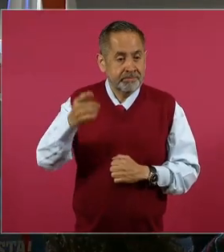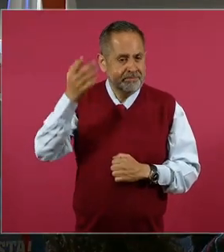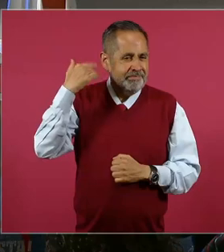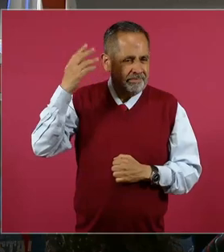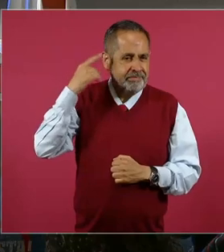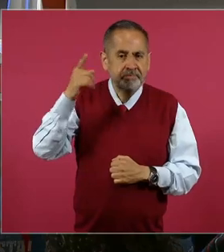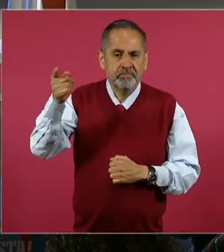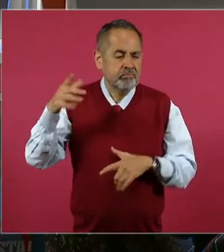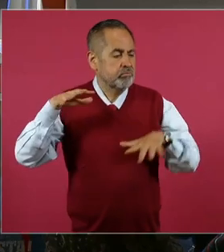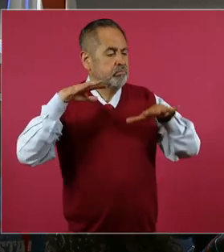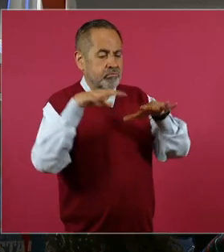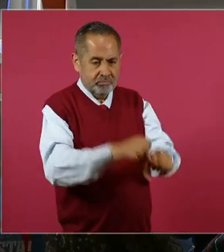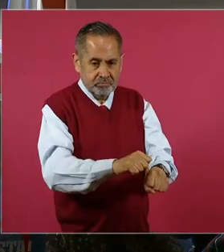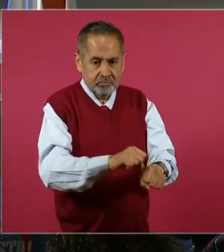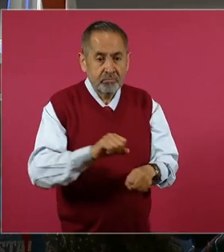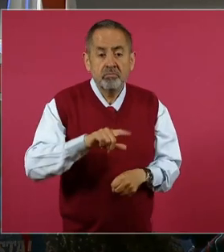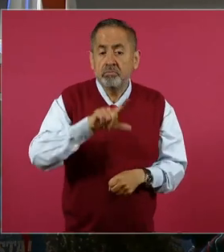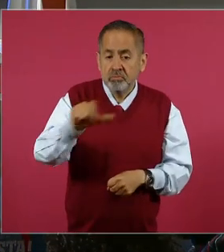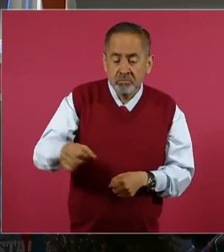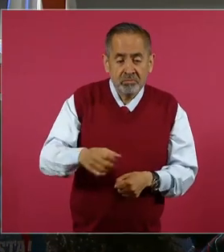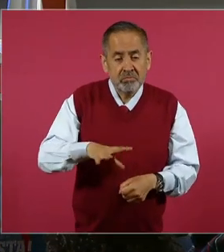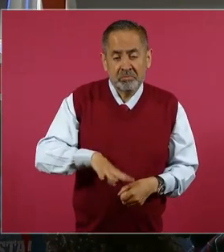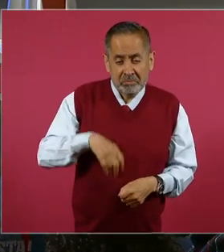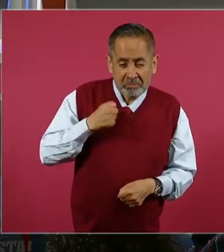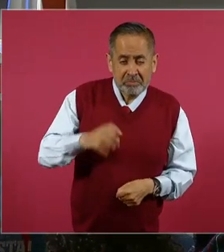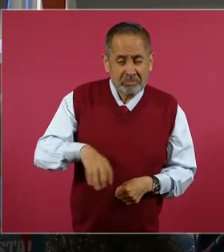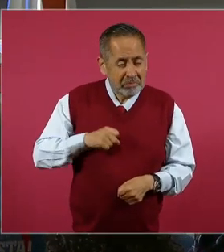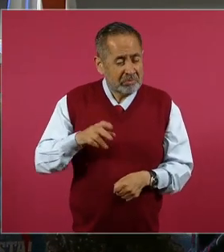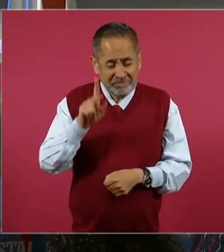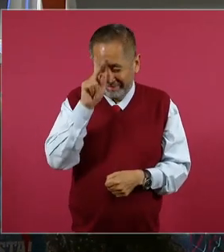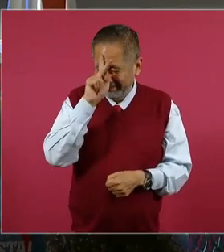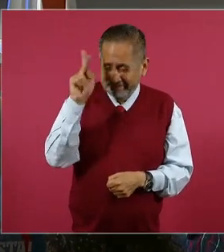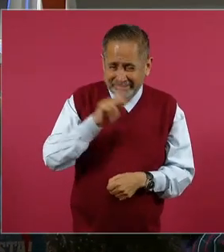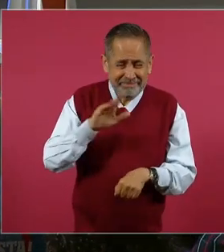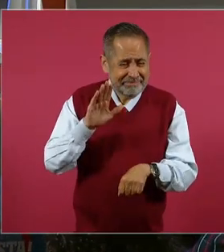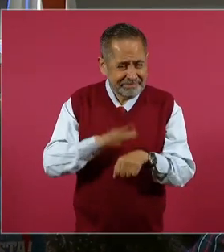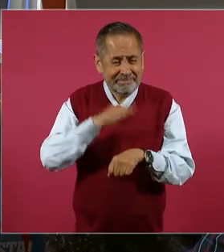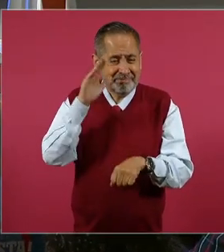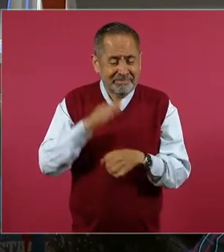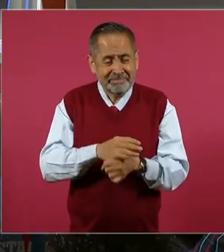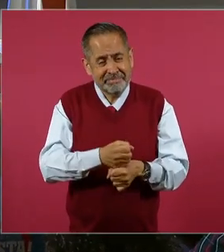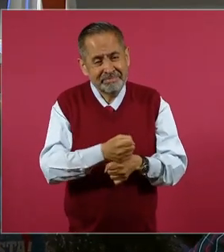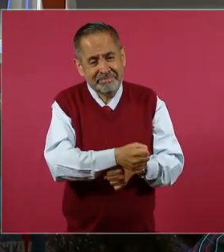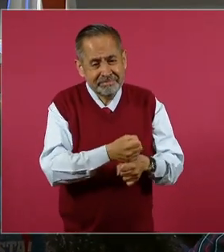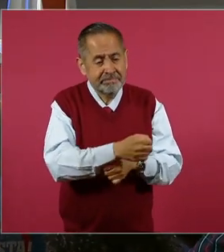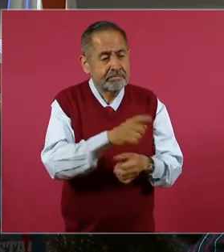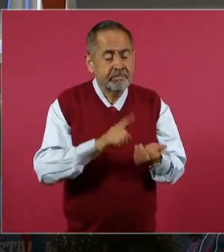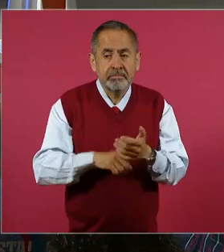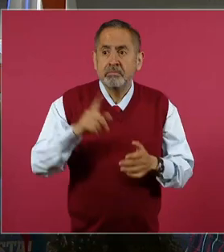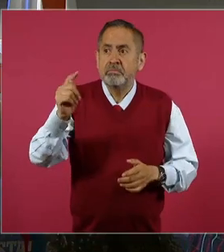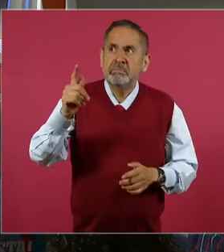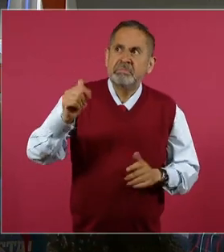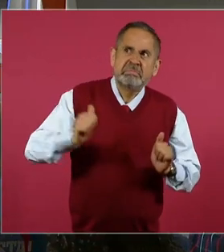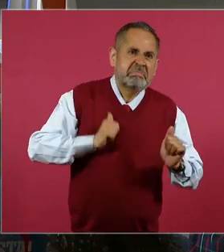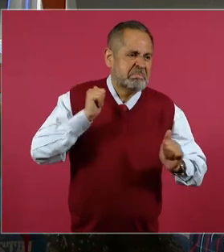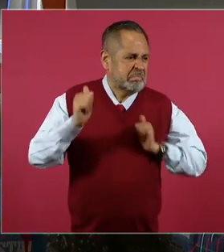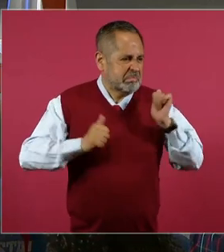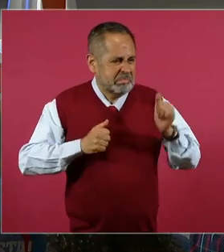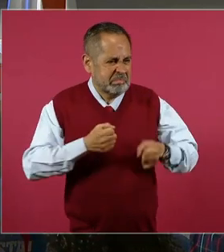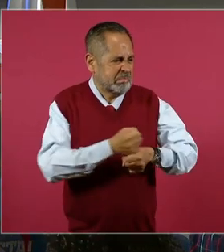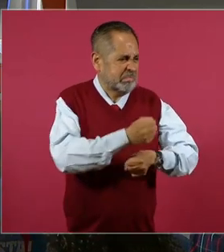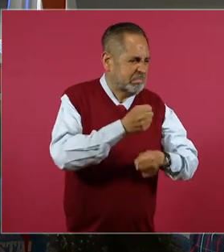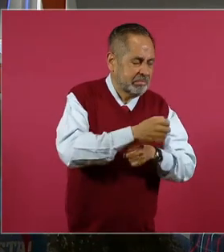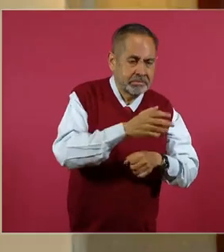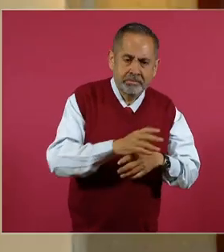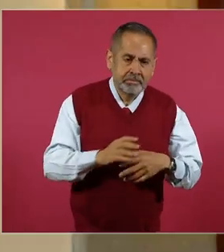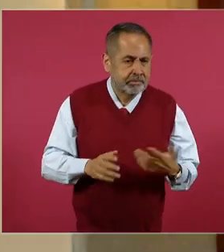conquista los abusos fueron atribuibles a adelantados que actuaron por cuenta propia, los